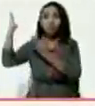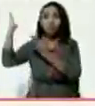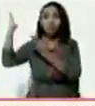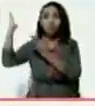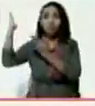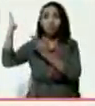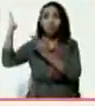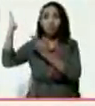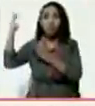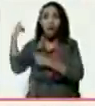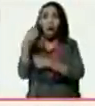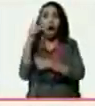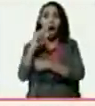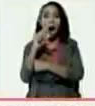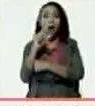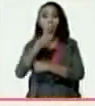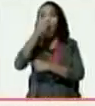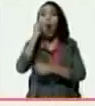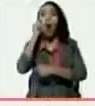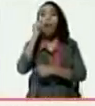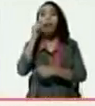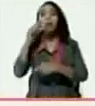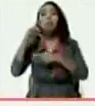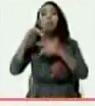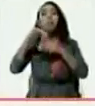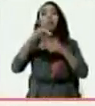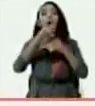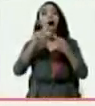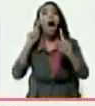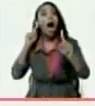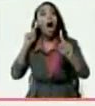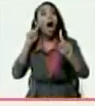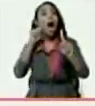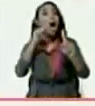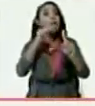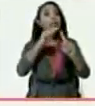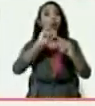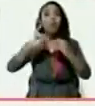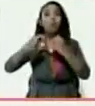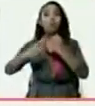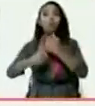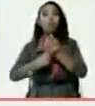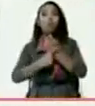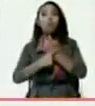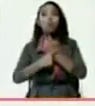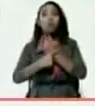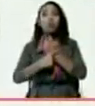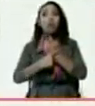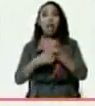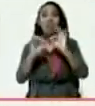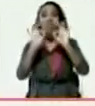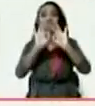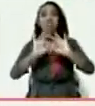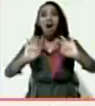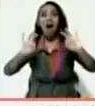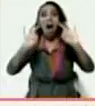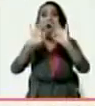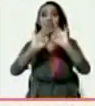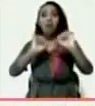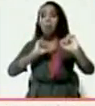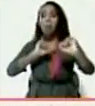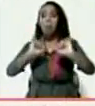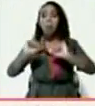Y aquí está el tipo caminando supuestamente hacia Juanito Limaña. Nadie se inmuta. Nadie se